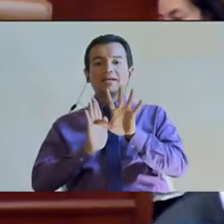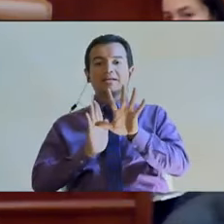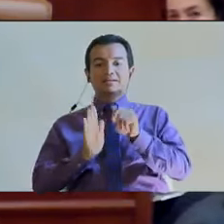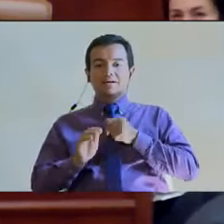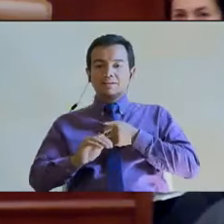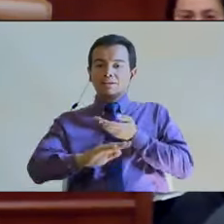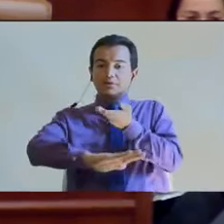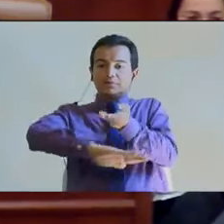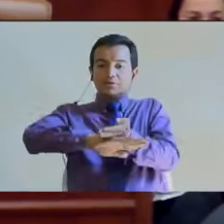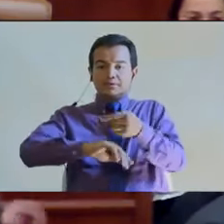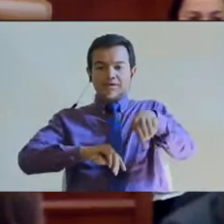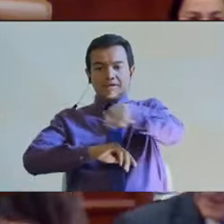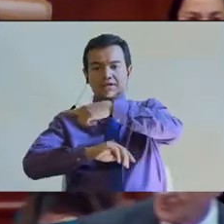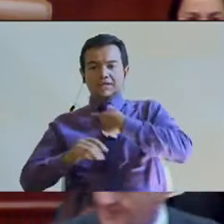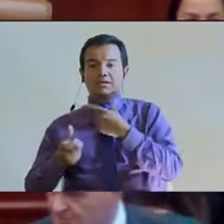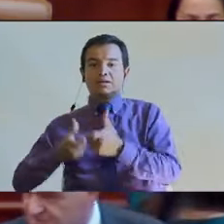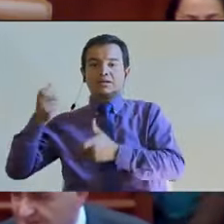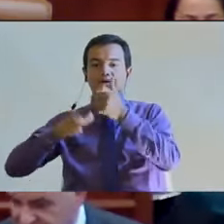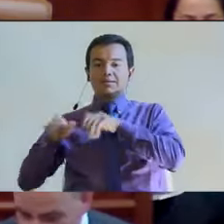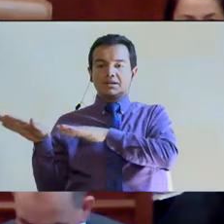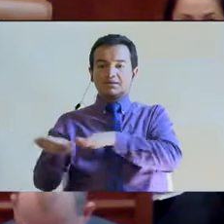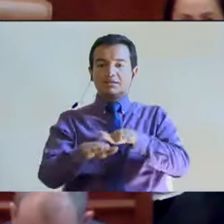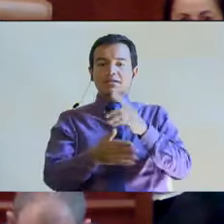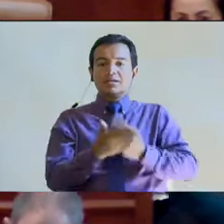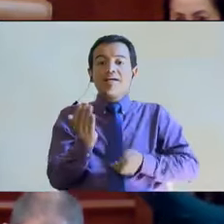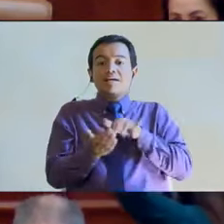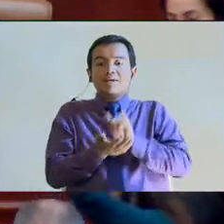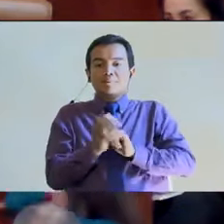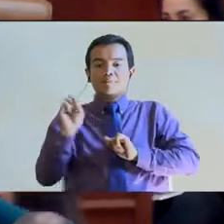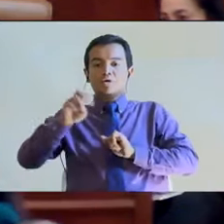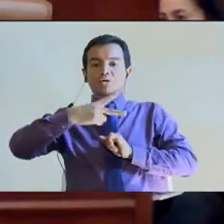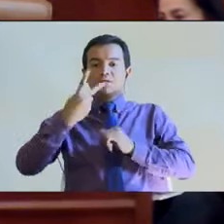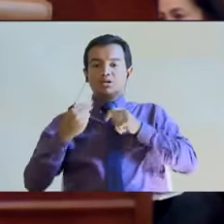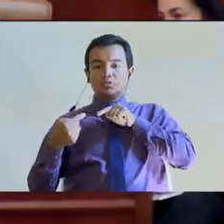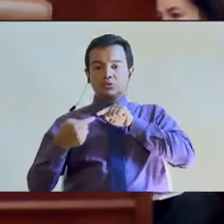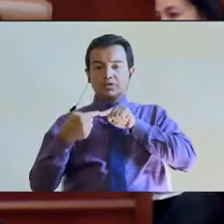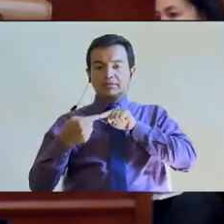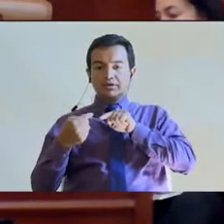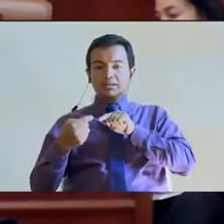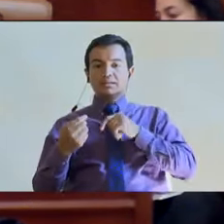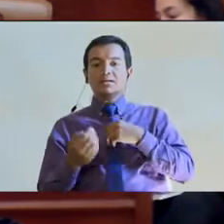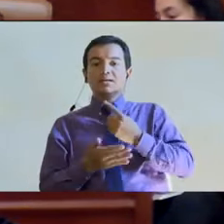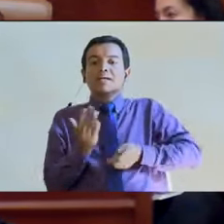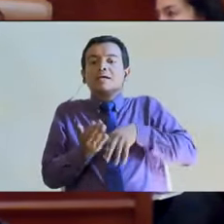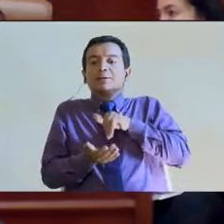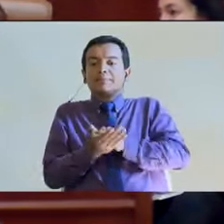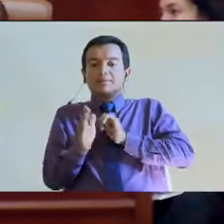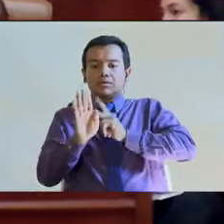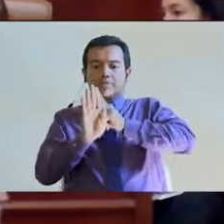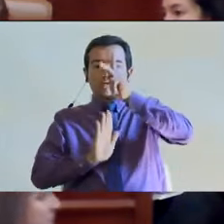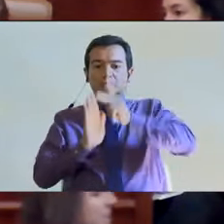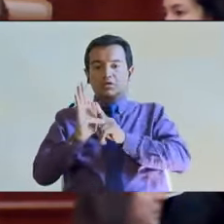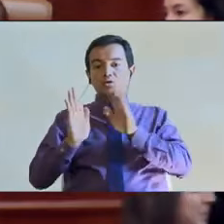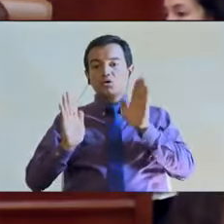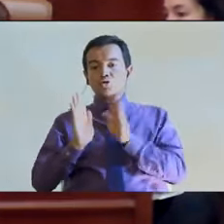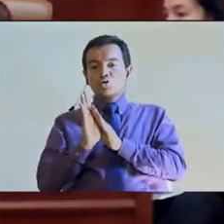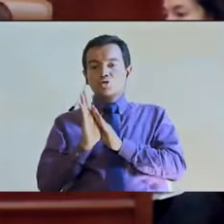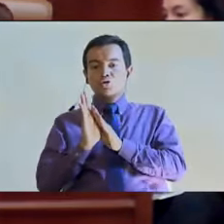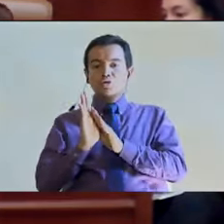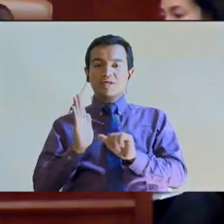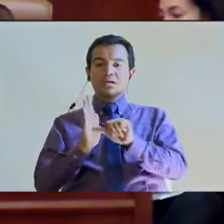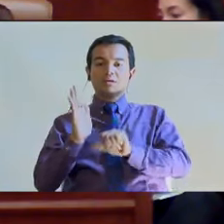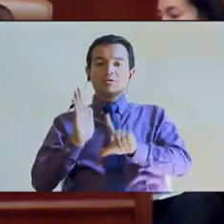propone a la plenaria de la cámara de representantes dar segundo debate en segunda vuelta al proyecto de acto